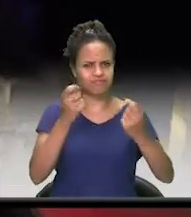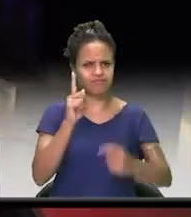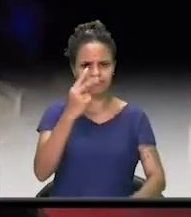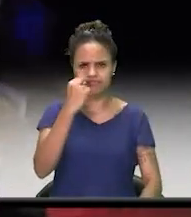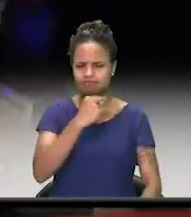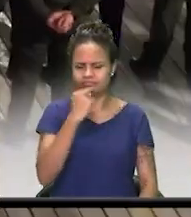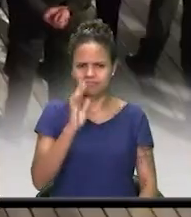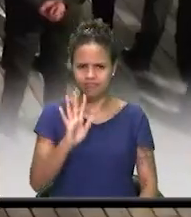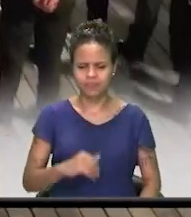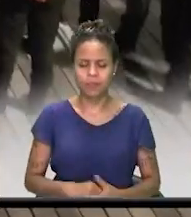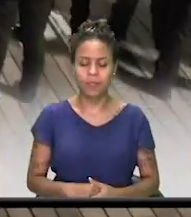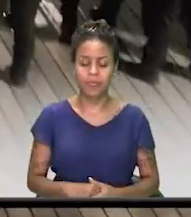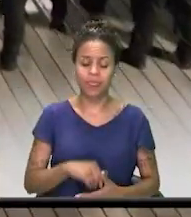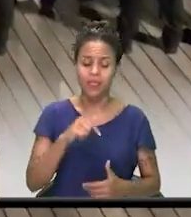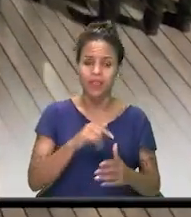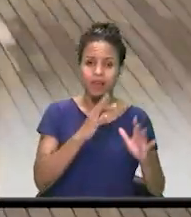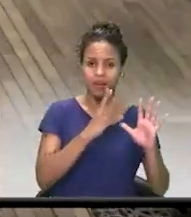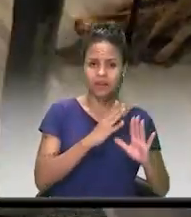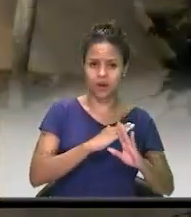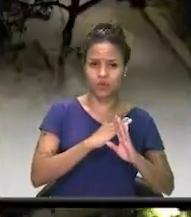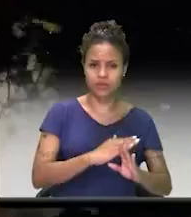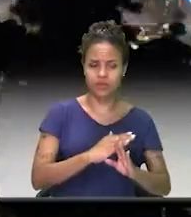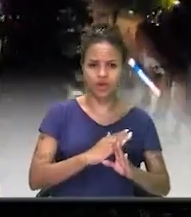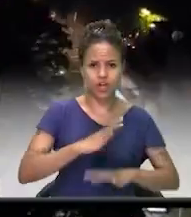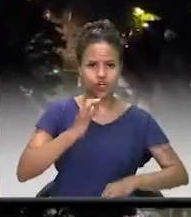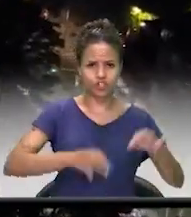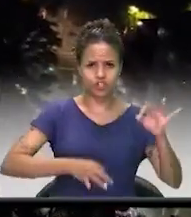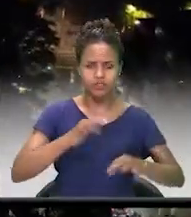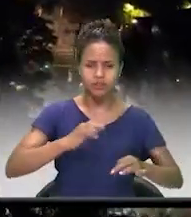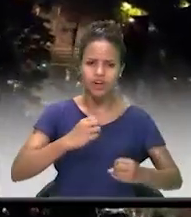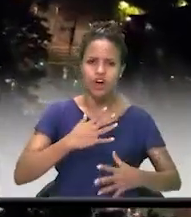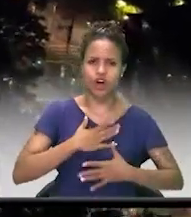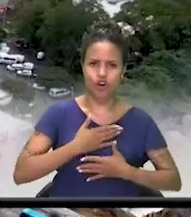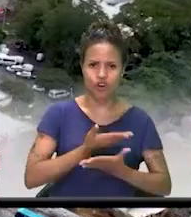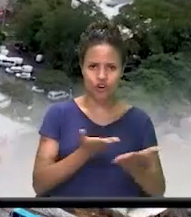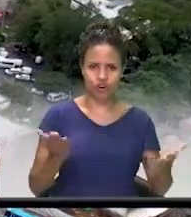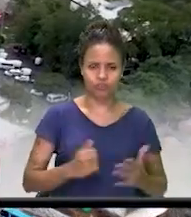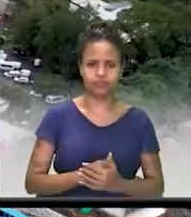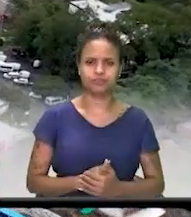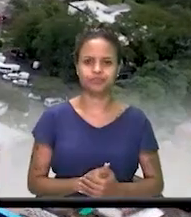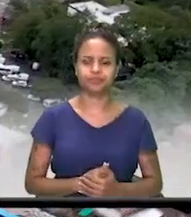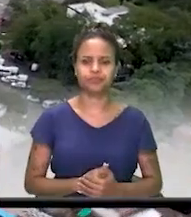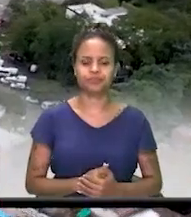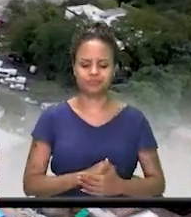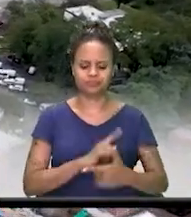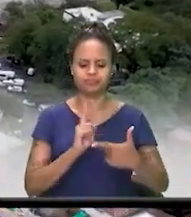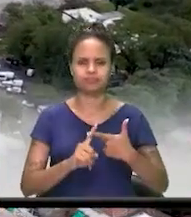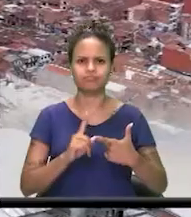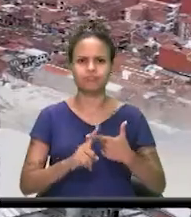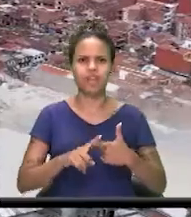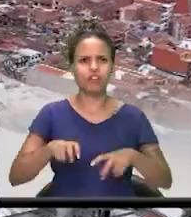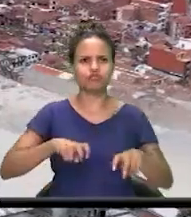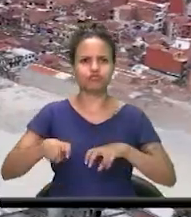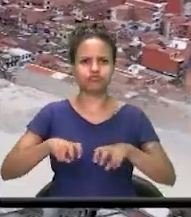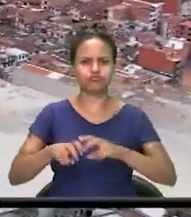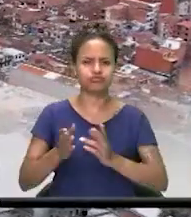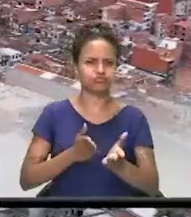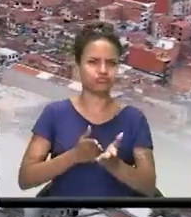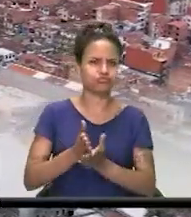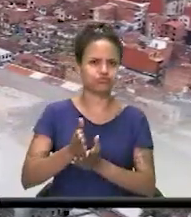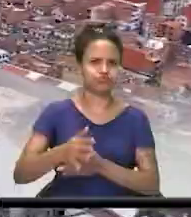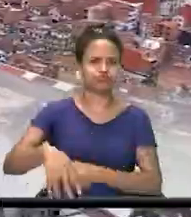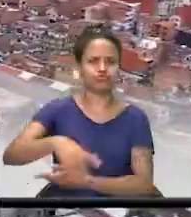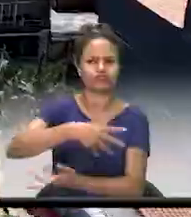Por una Itagüí segura, con justicia y oportunidades. Por una movilidad sostenible y urbanismo